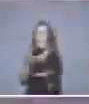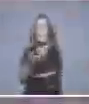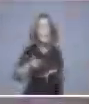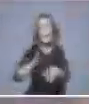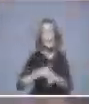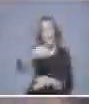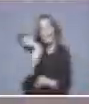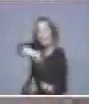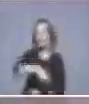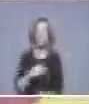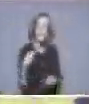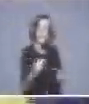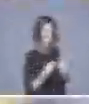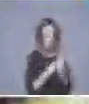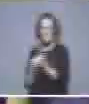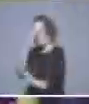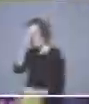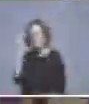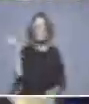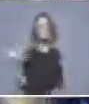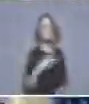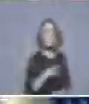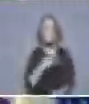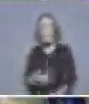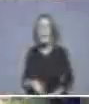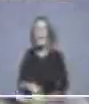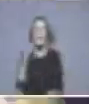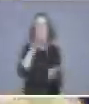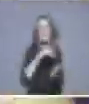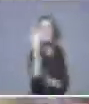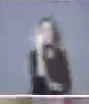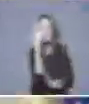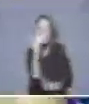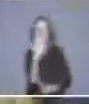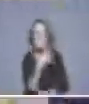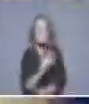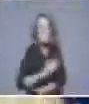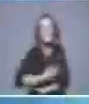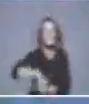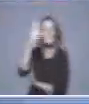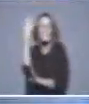para que puedas olvidar las penas. ¡Qué buen carnaval!